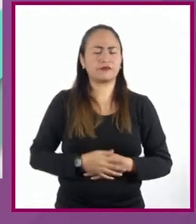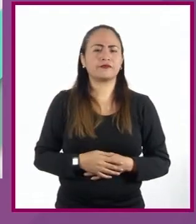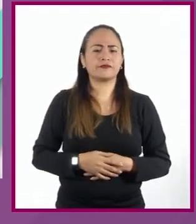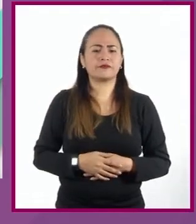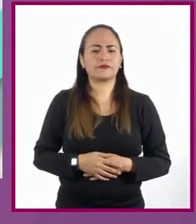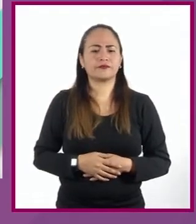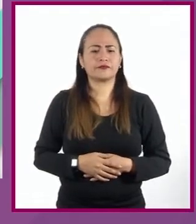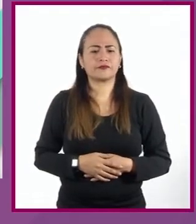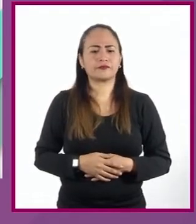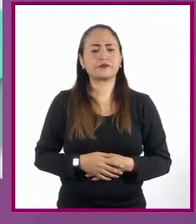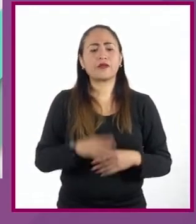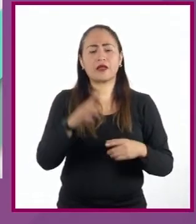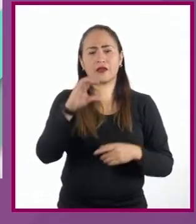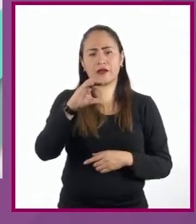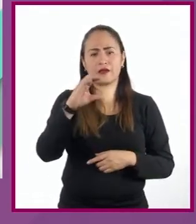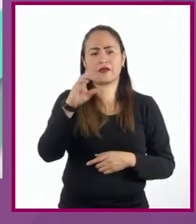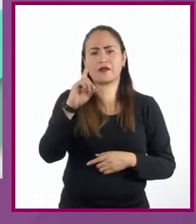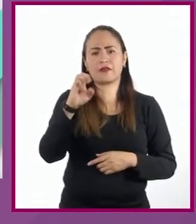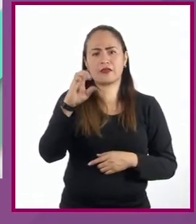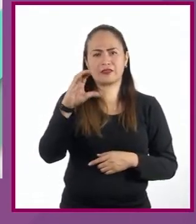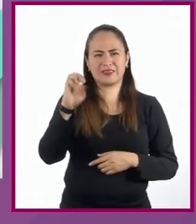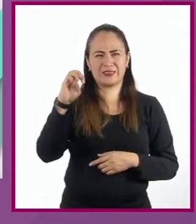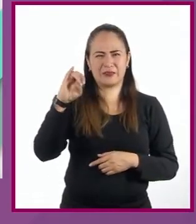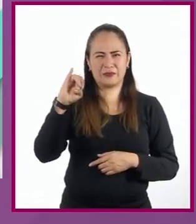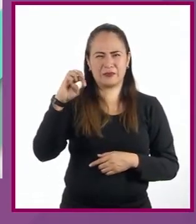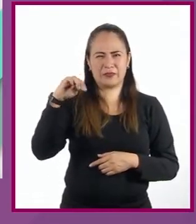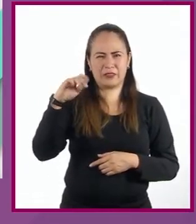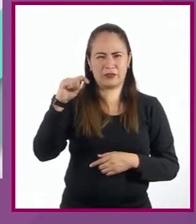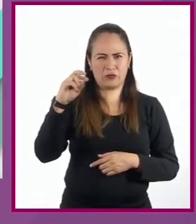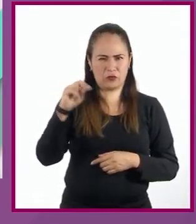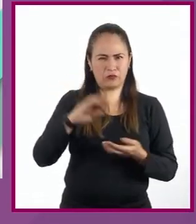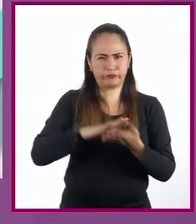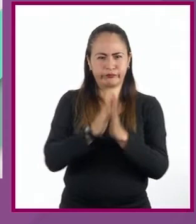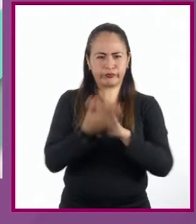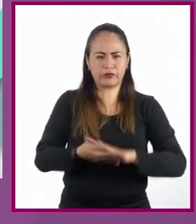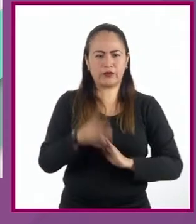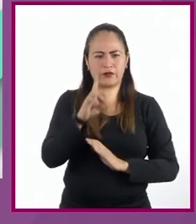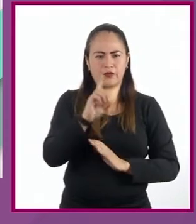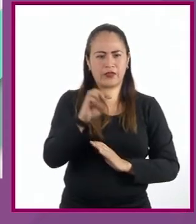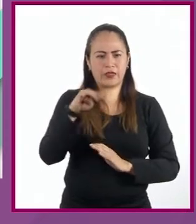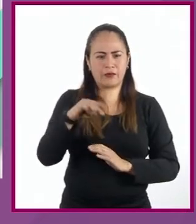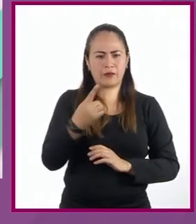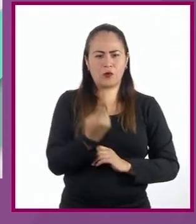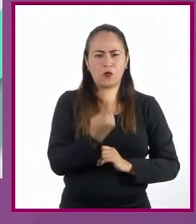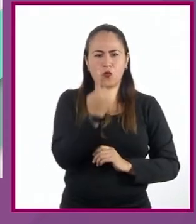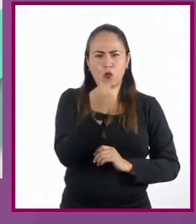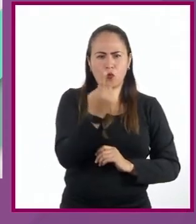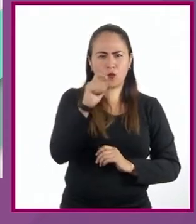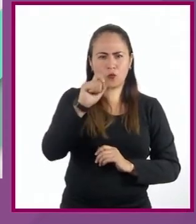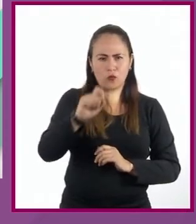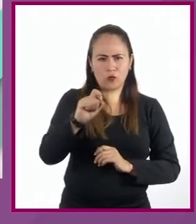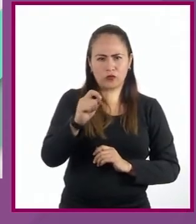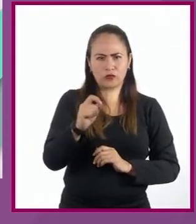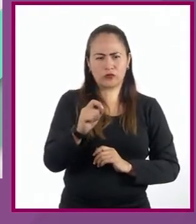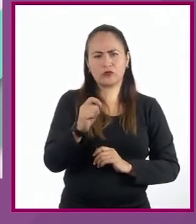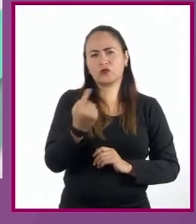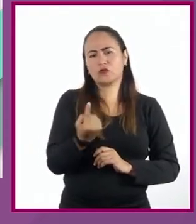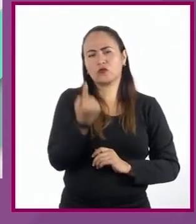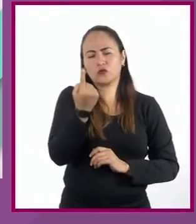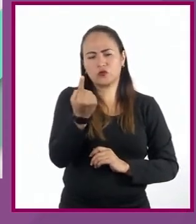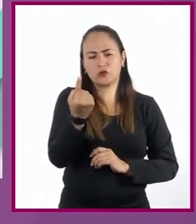El decímetro se abrevia DM y equivale a 1/10 de metro, es decir,